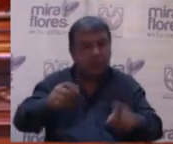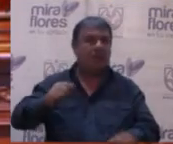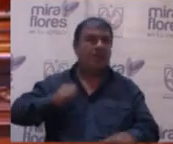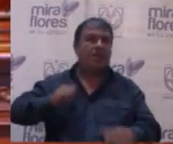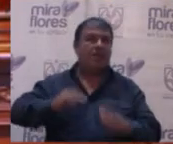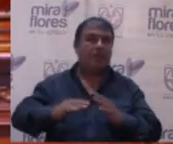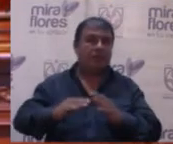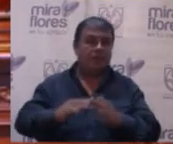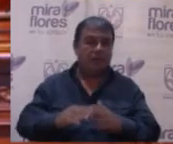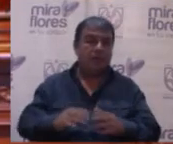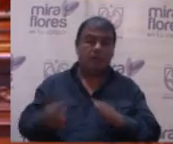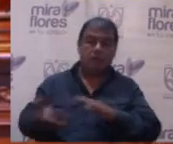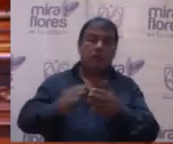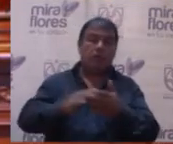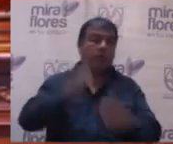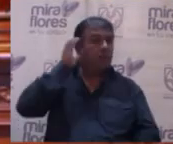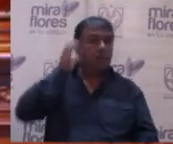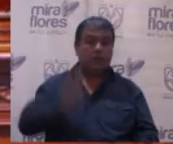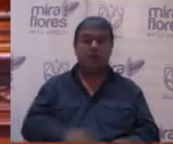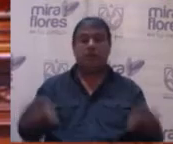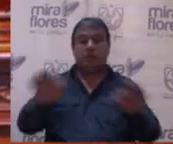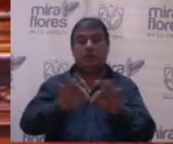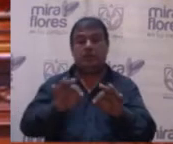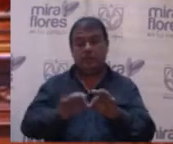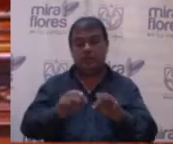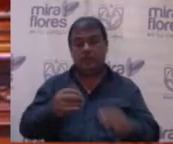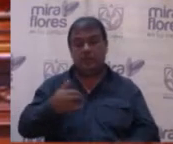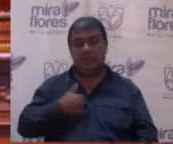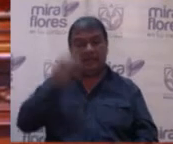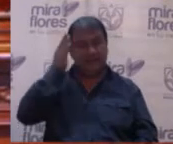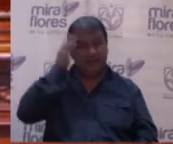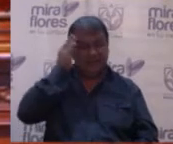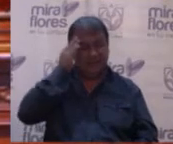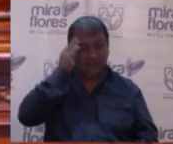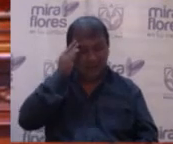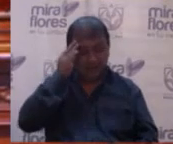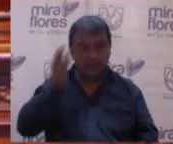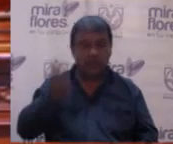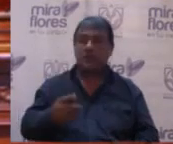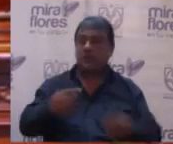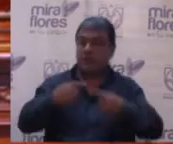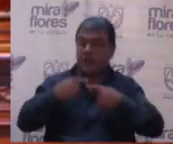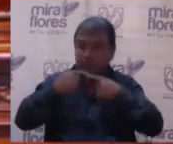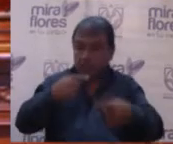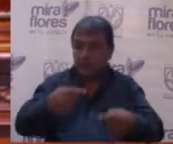miraflorina. Es importante tener en cuenta algunas cosas que se han mencionado.